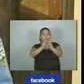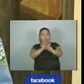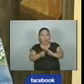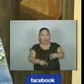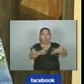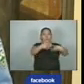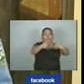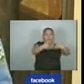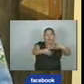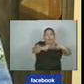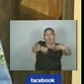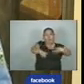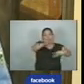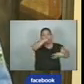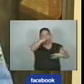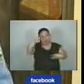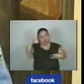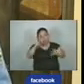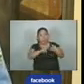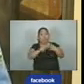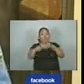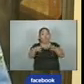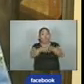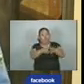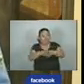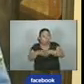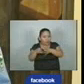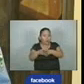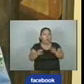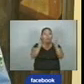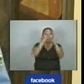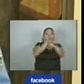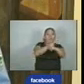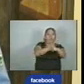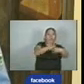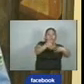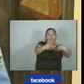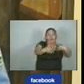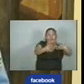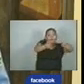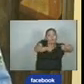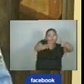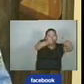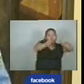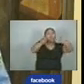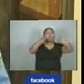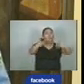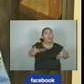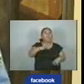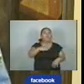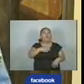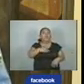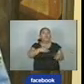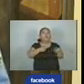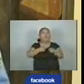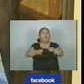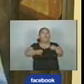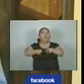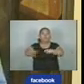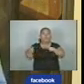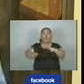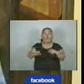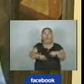jurídico legal de la nación, un eje comunitario, la reforma al sistema penitenciario, que ya está bajo nuestra administración, la